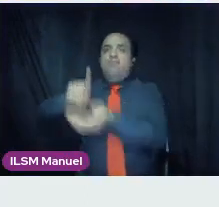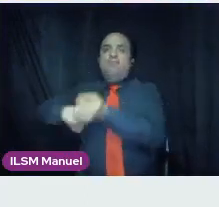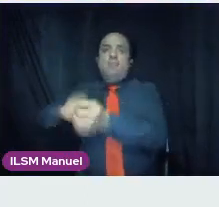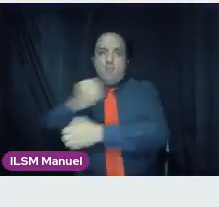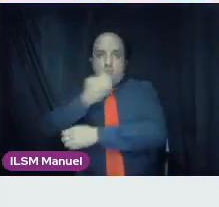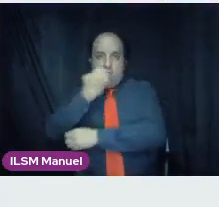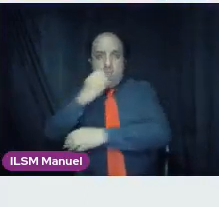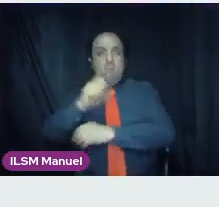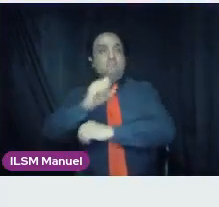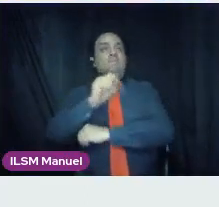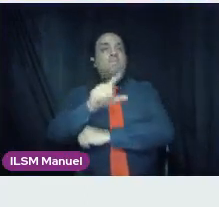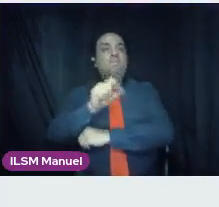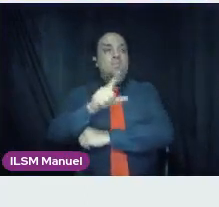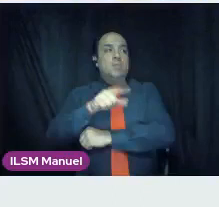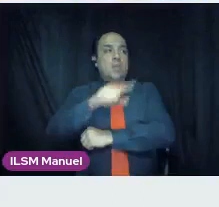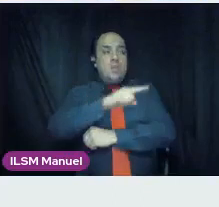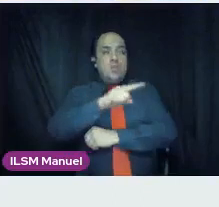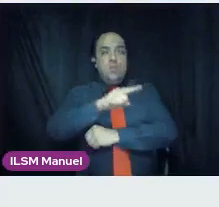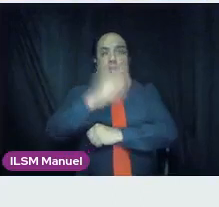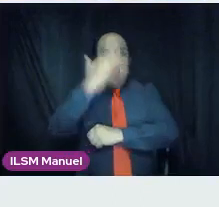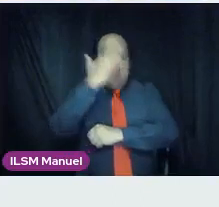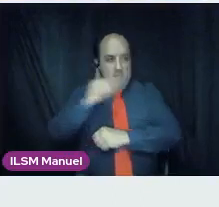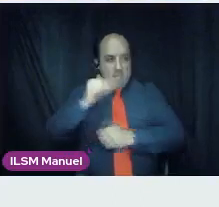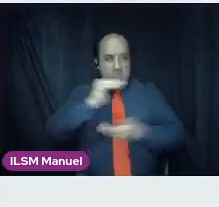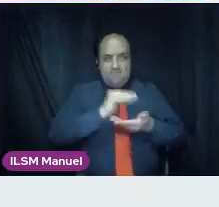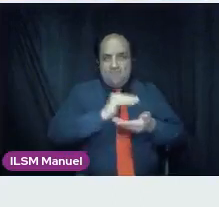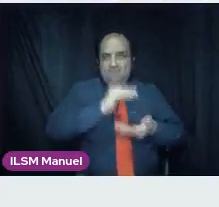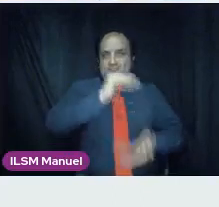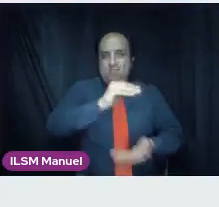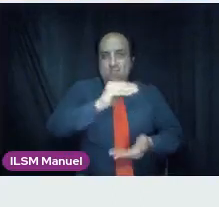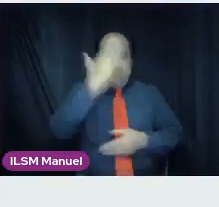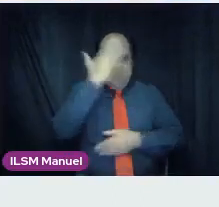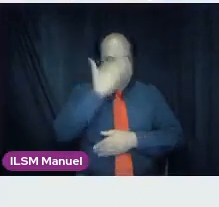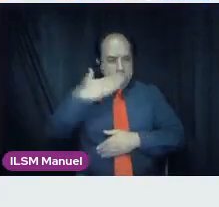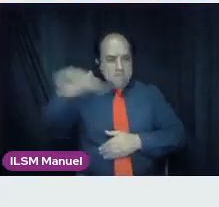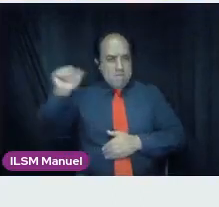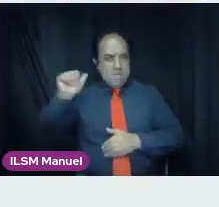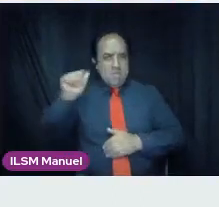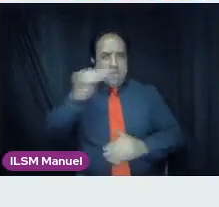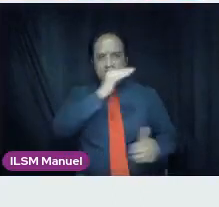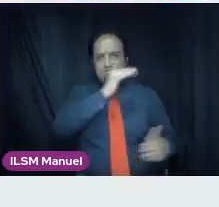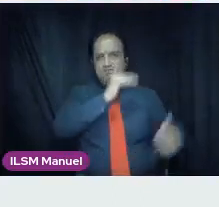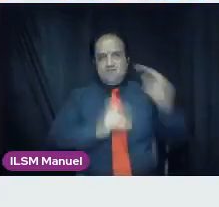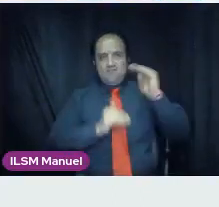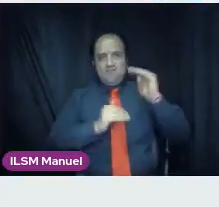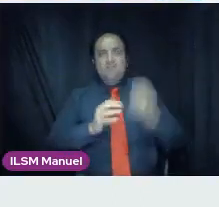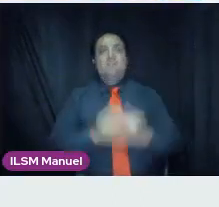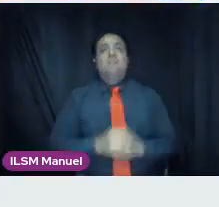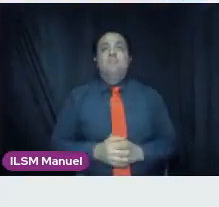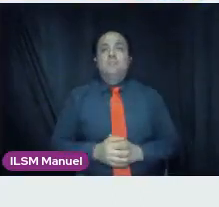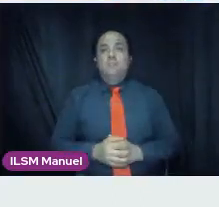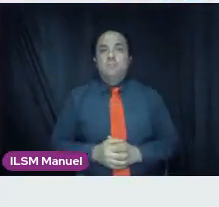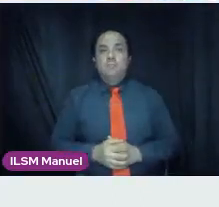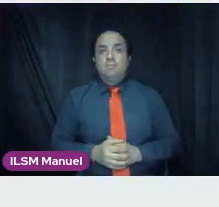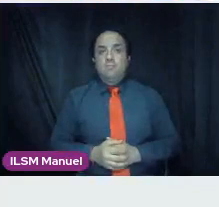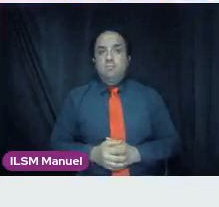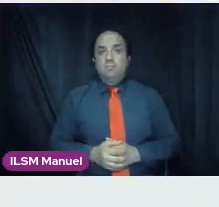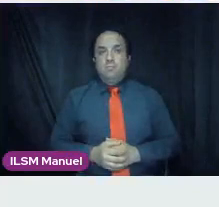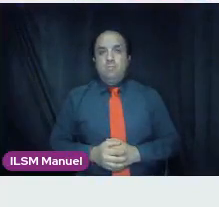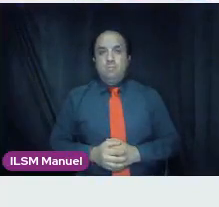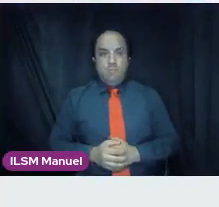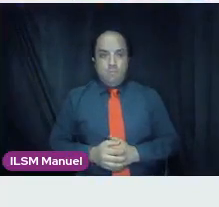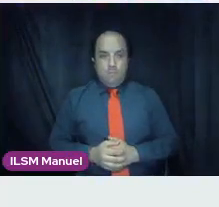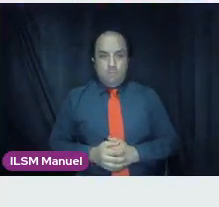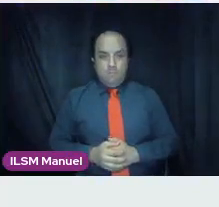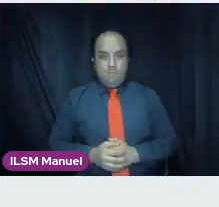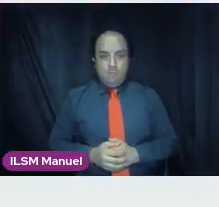su desarrollo y conseguir un mayor grado de competencia. Es decir, se esperaría